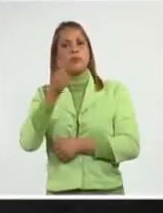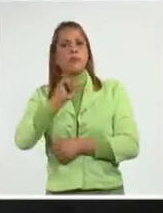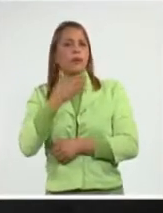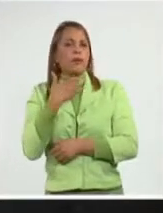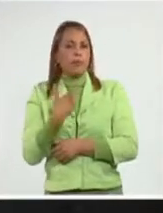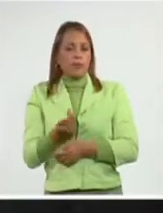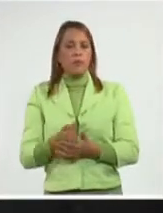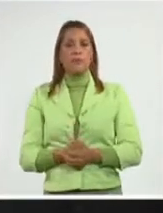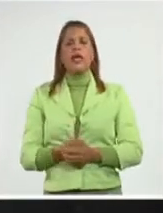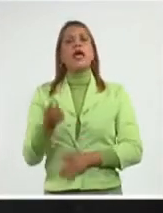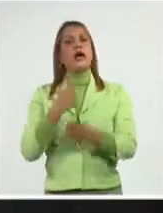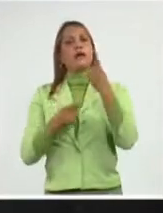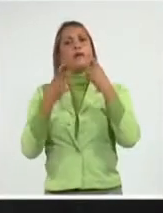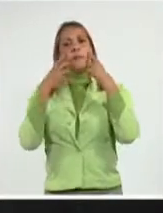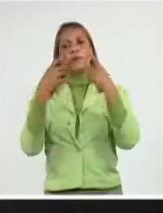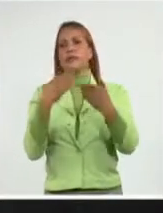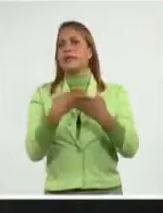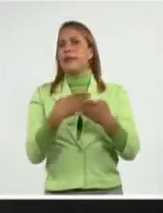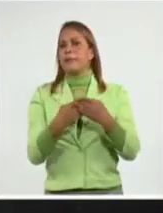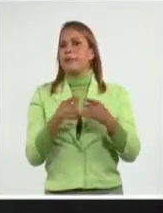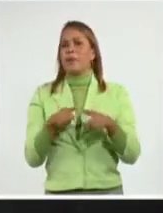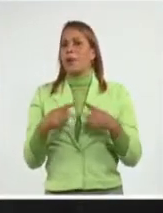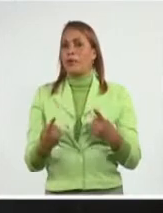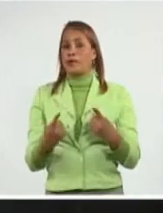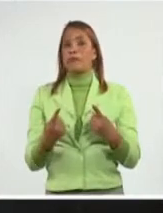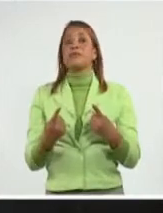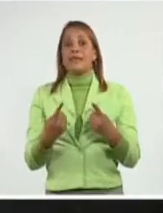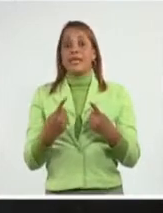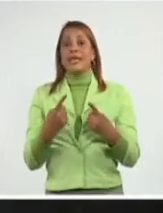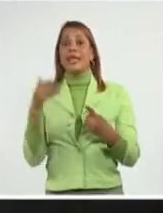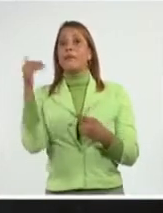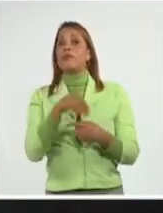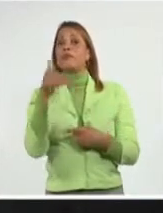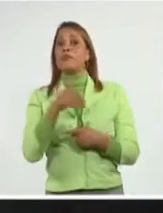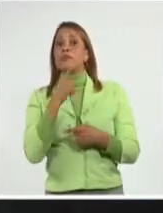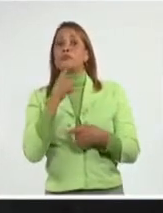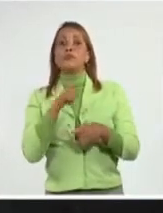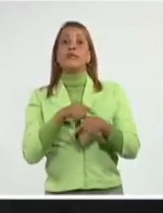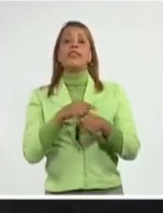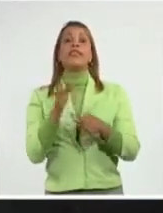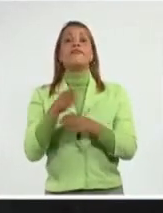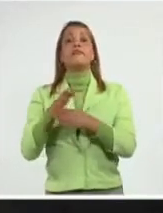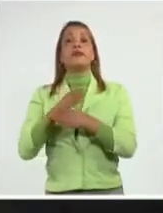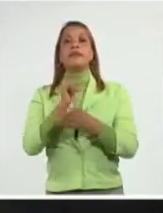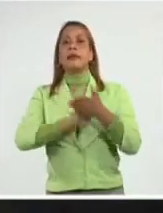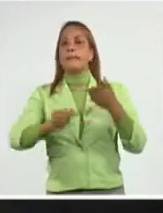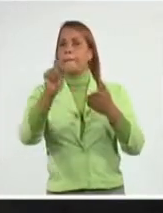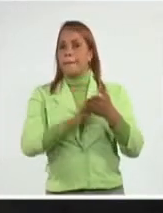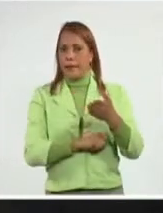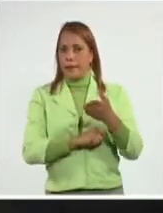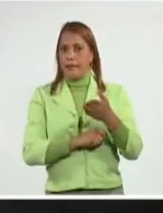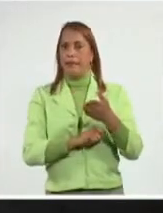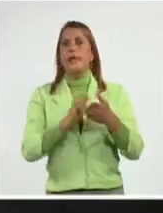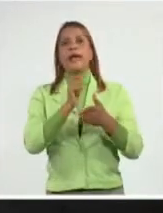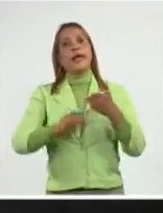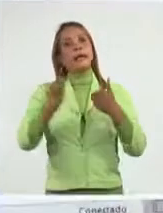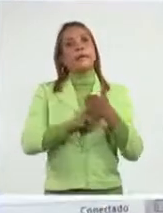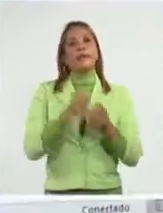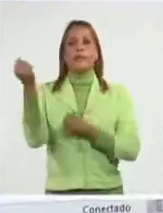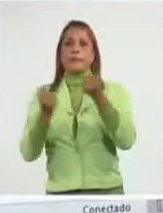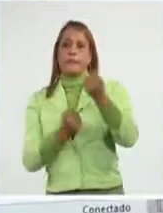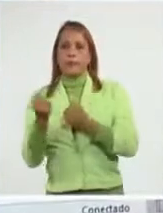que también se incorpora en esta prueba, que tiene que ver con la puntualización de los diferentes planes que aseguran. Estamos hablando del plan de